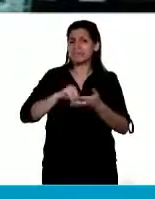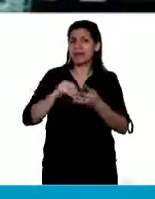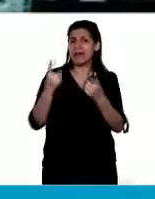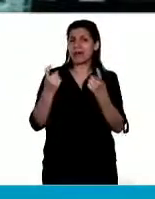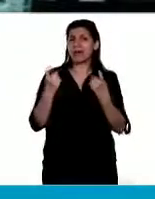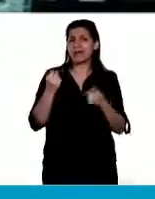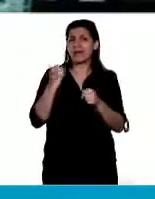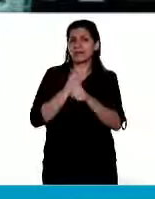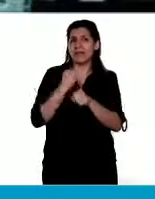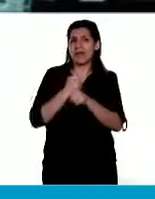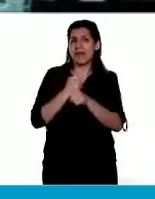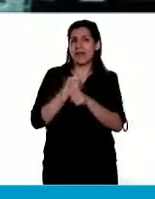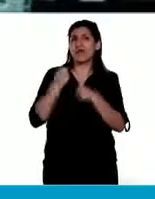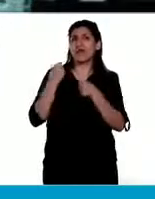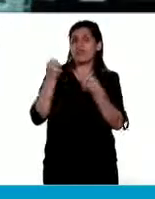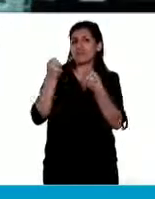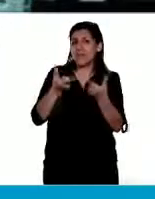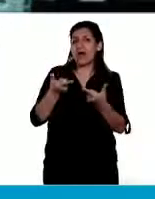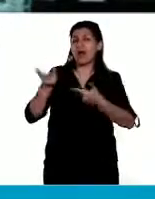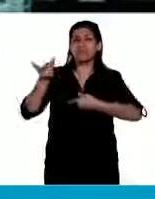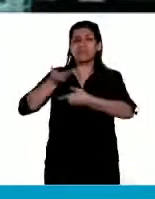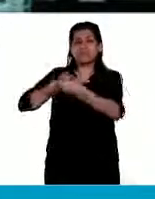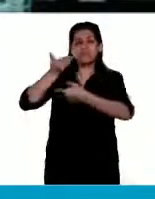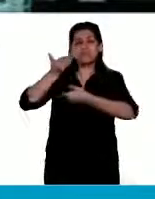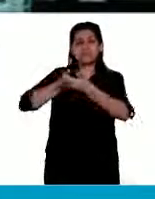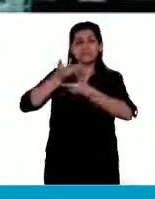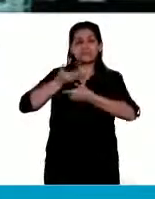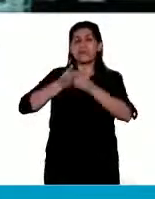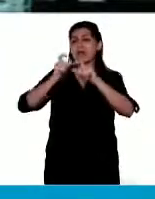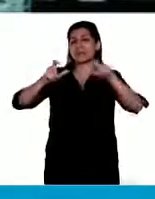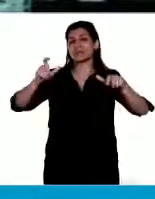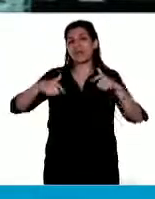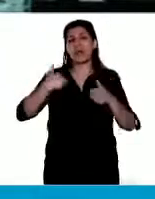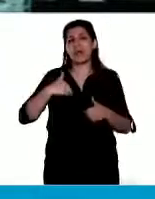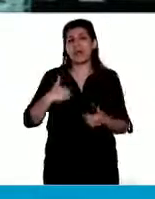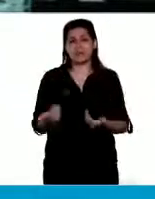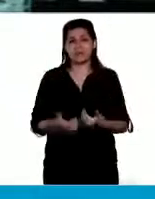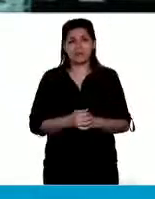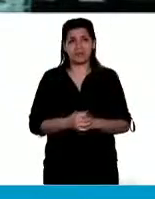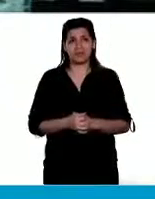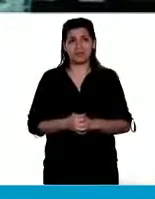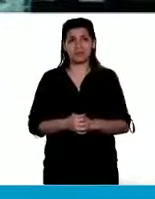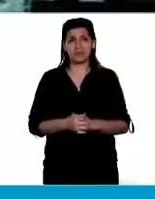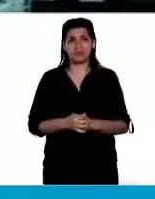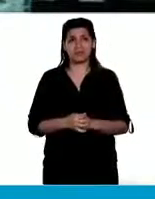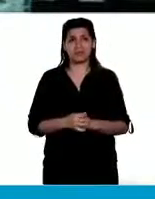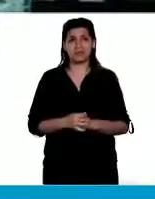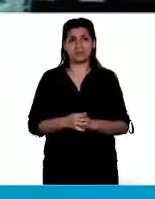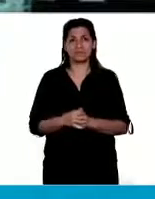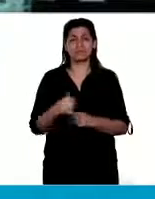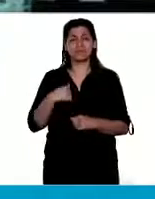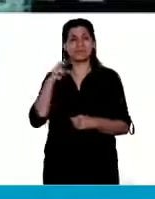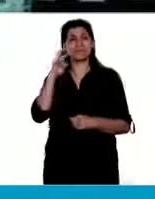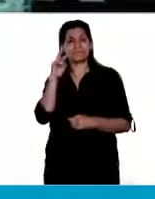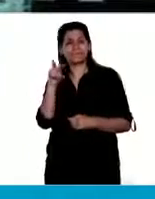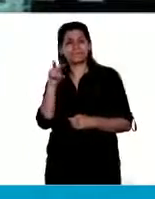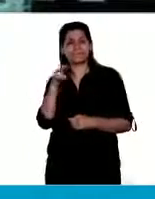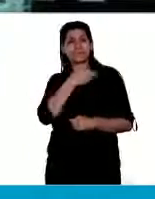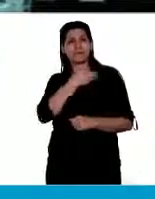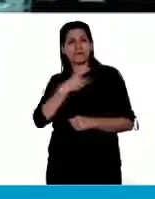va a devolver la dignidad a los argentinos. Yo veo un gobierno que tiene una